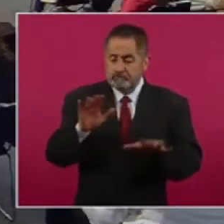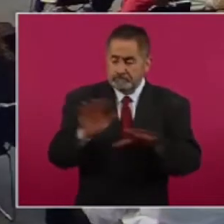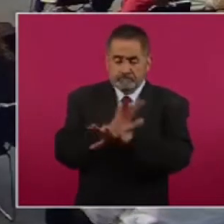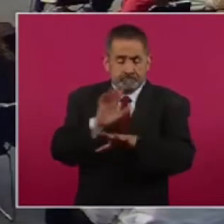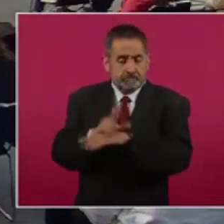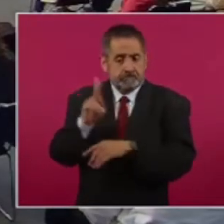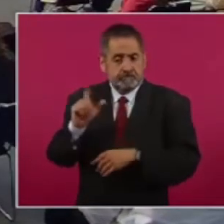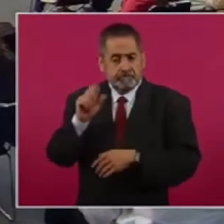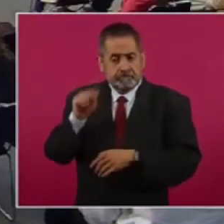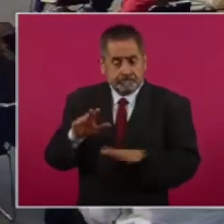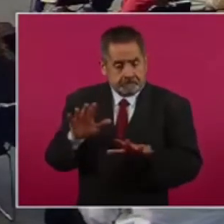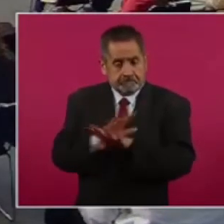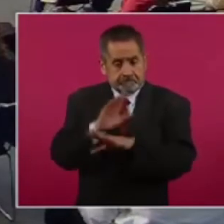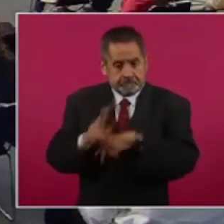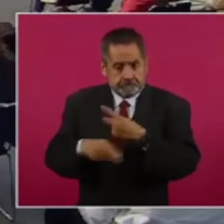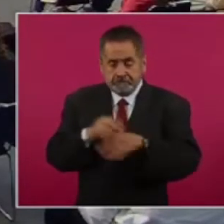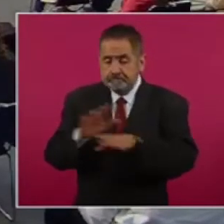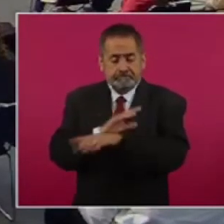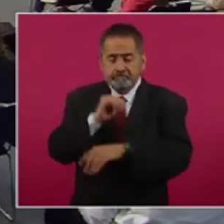la estrategia.